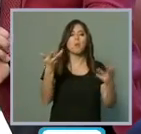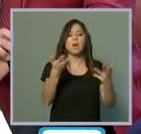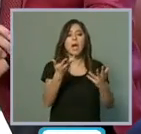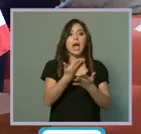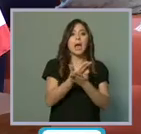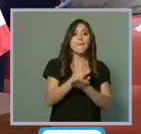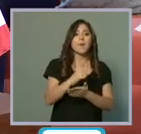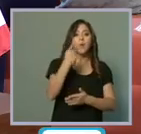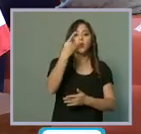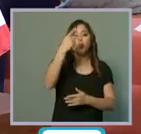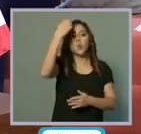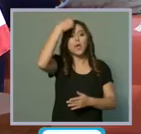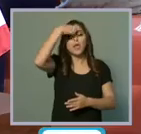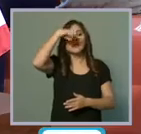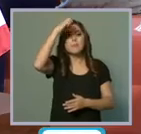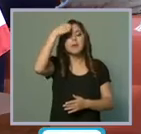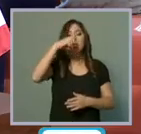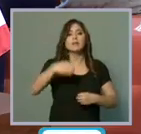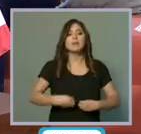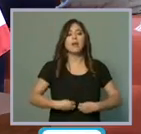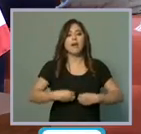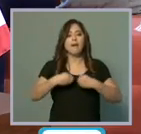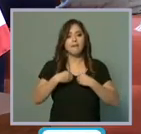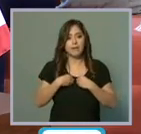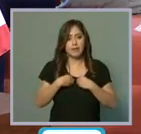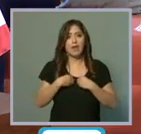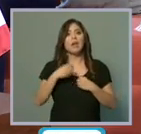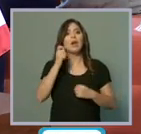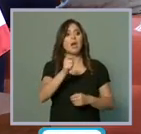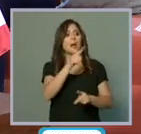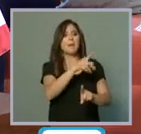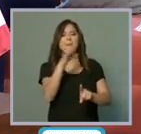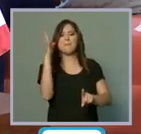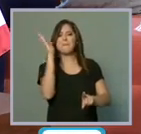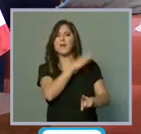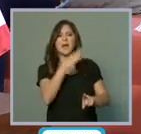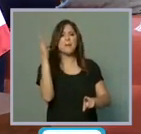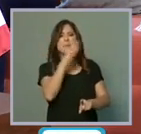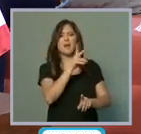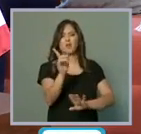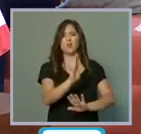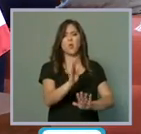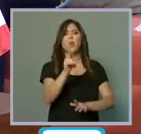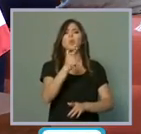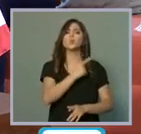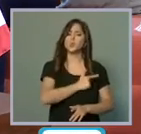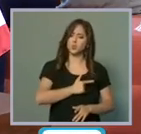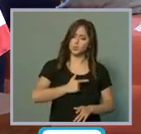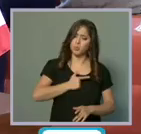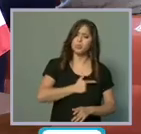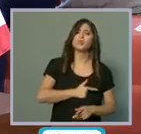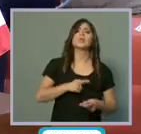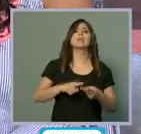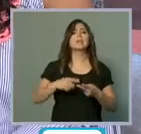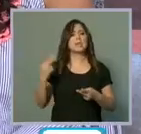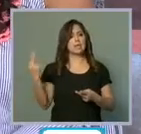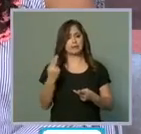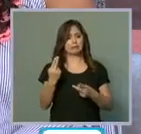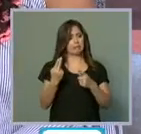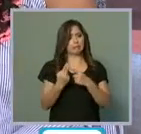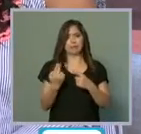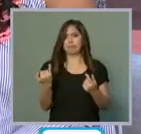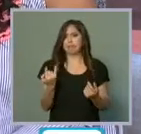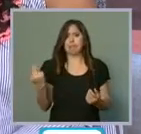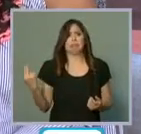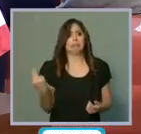experiencias de vida, ¿sí? Insisto, satanizar sería terrible. Ok. El gusto es bueno, la necesidad es necesaria, es algo que es